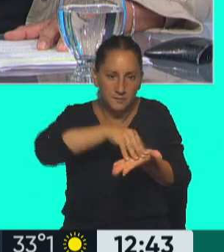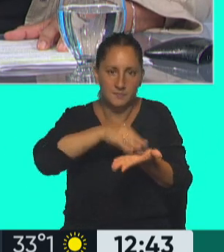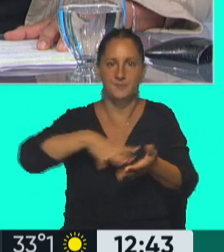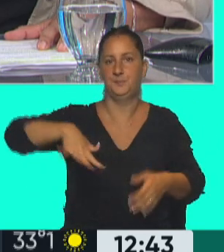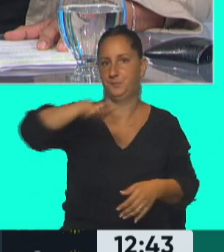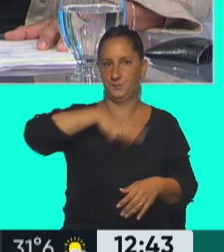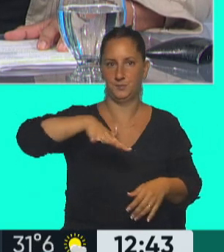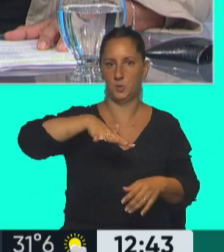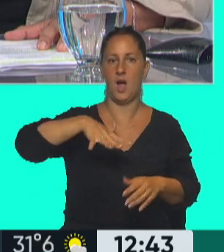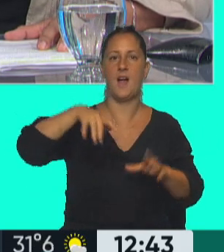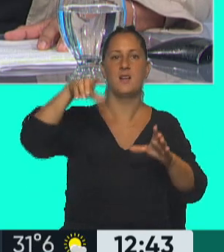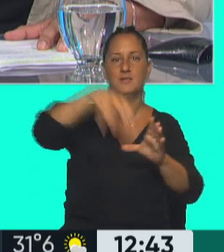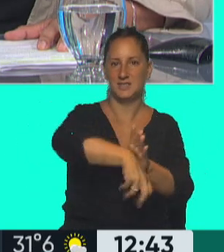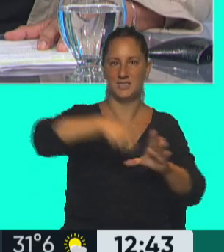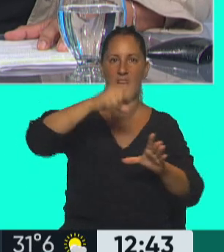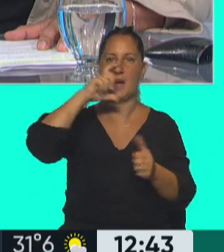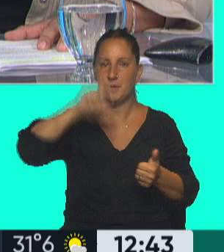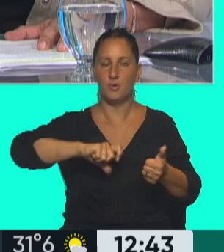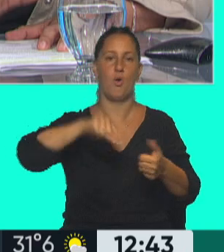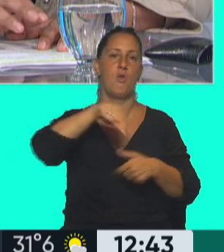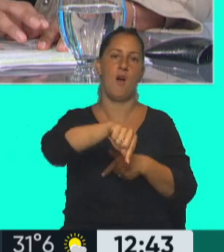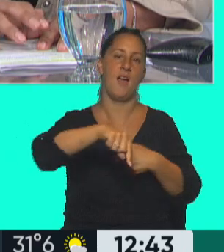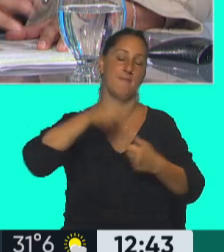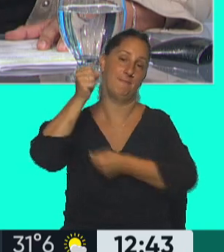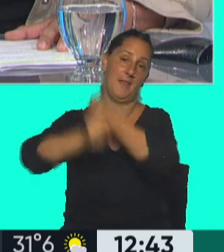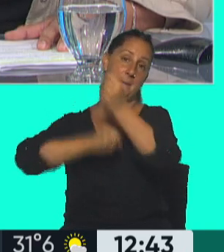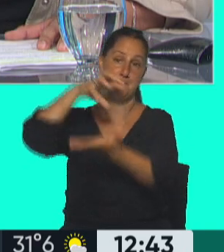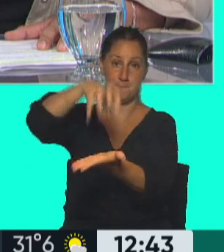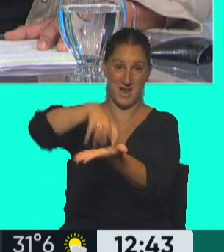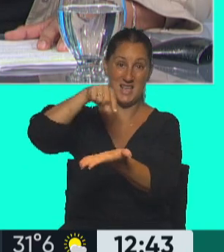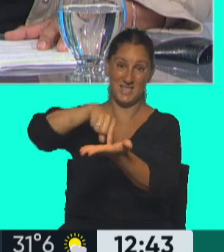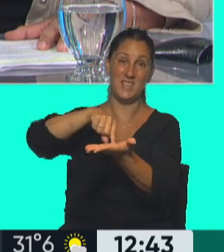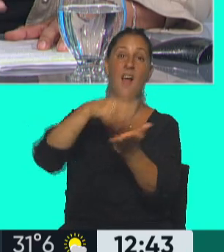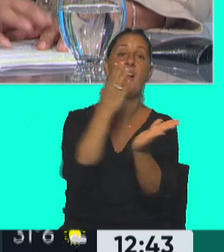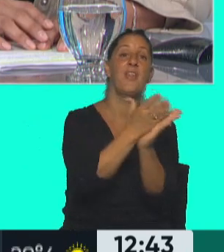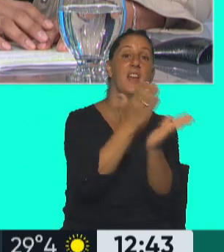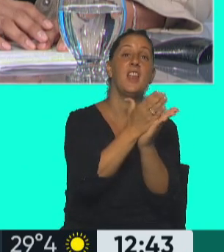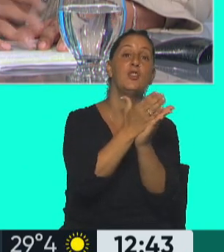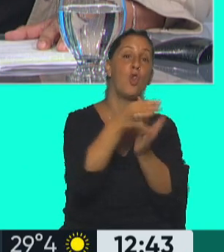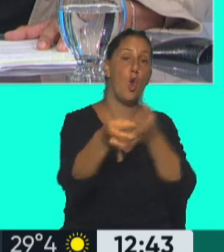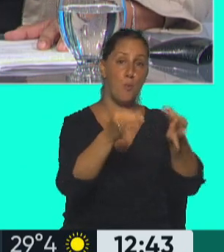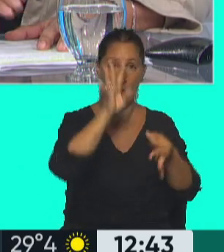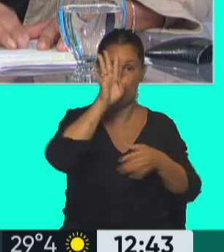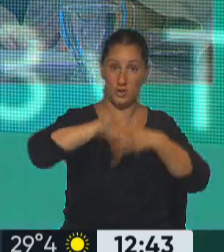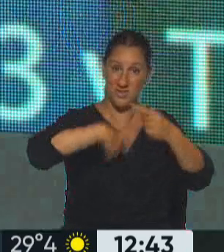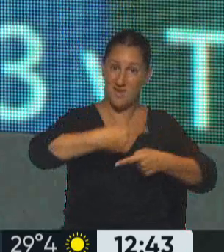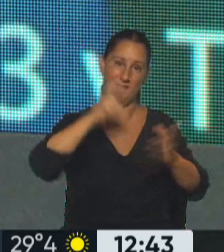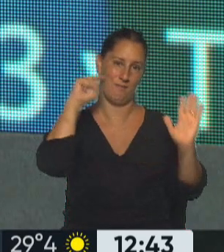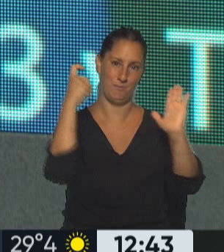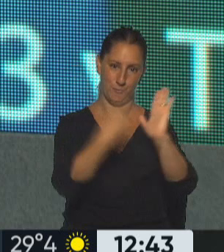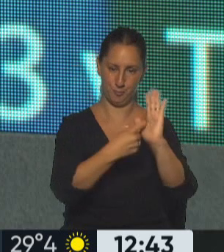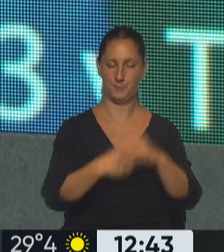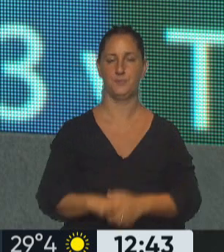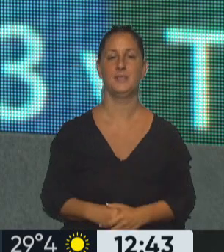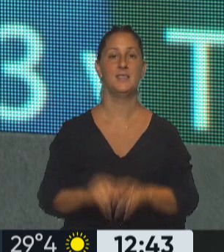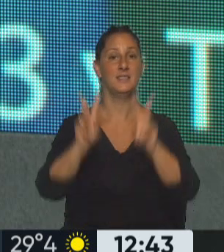ante la extracción de petróleo y ahí una gran empresa que violó también los derechos de los pueblos indígenas. Vamos a seguir muy atentos a